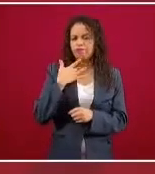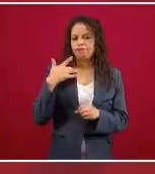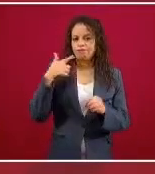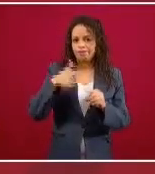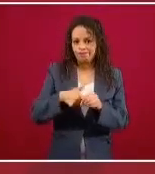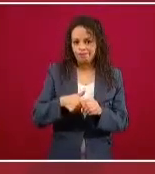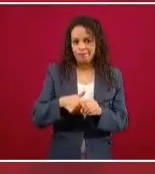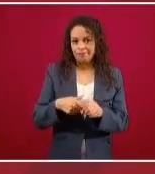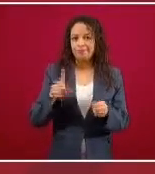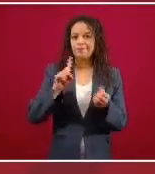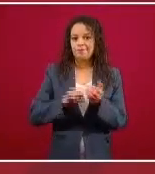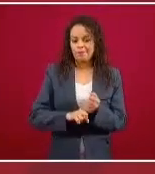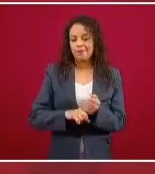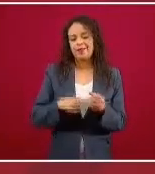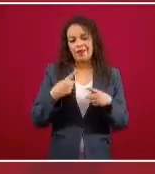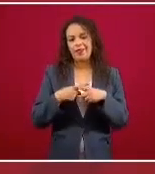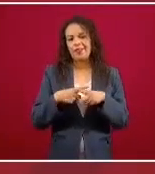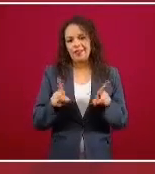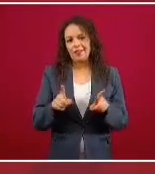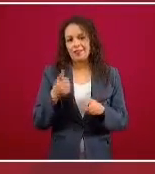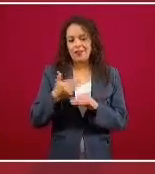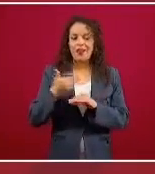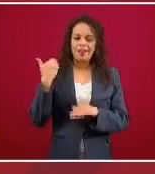ya es distinto.